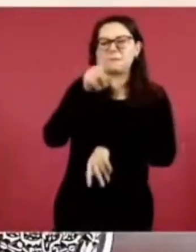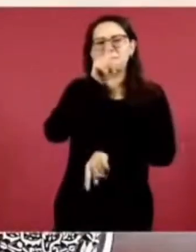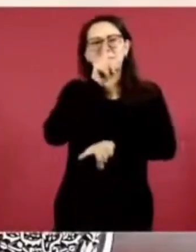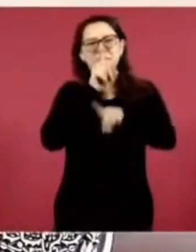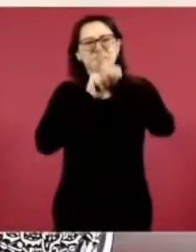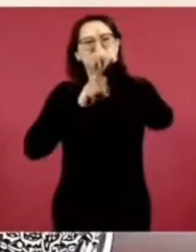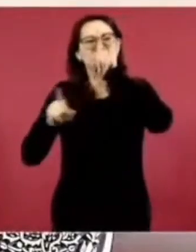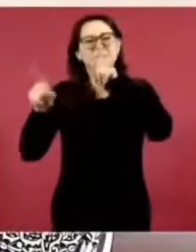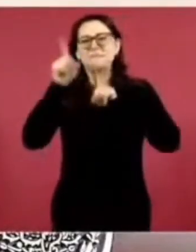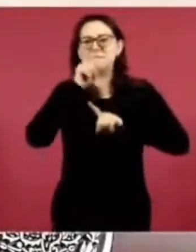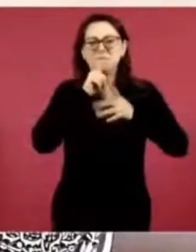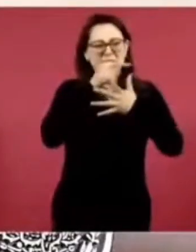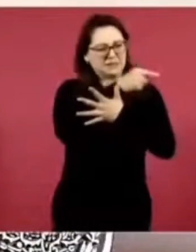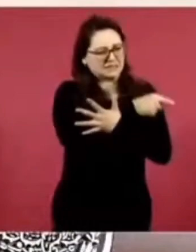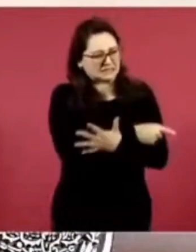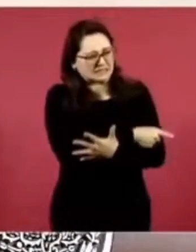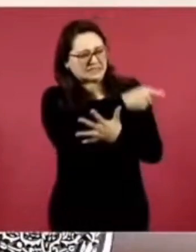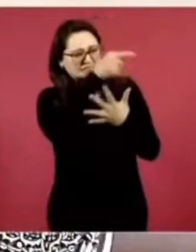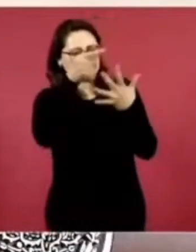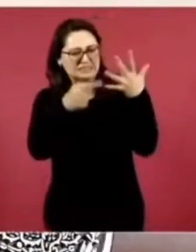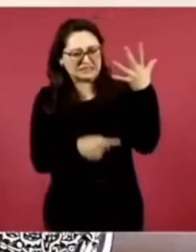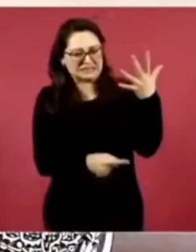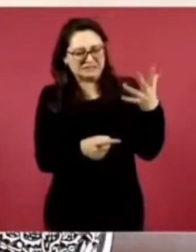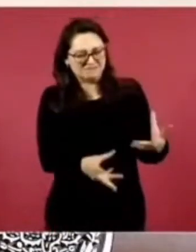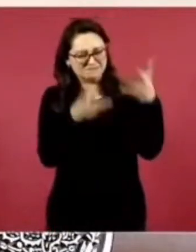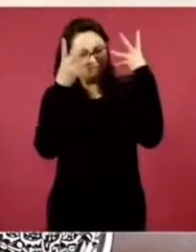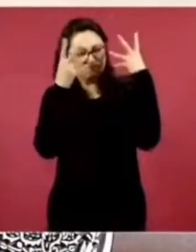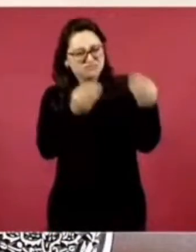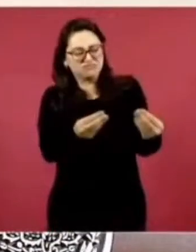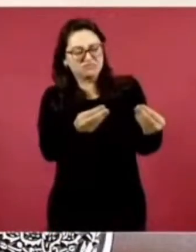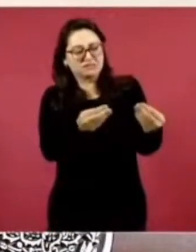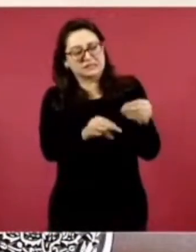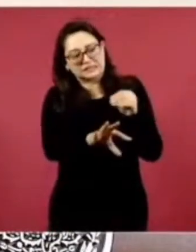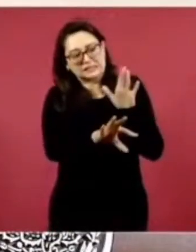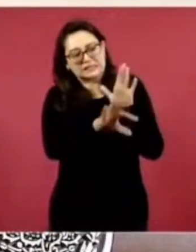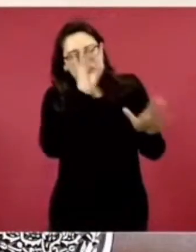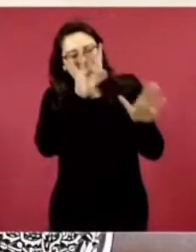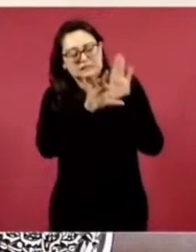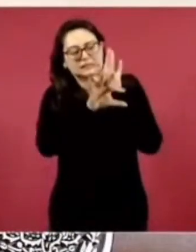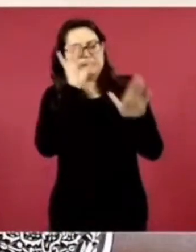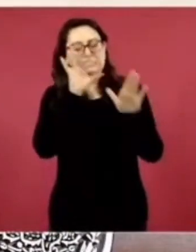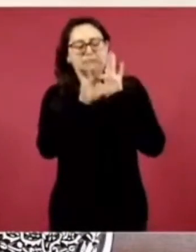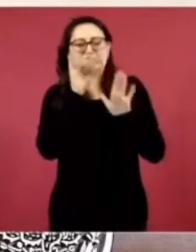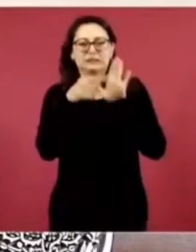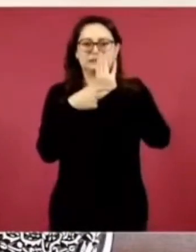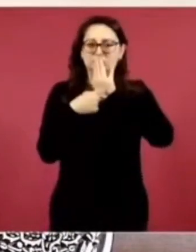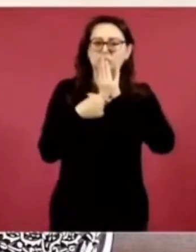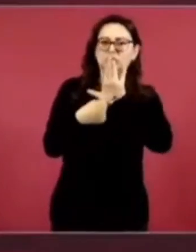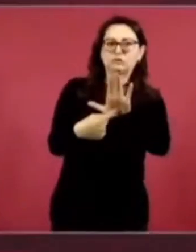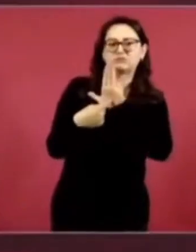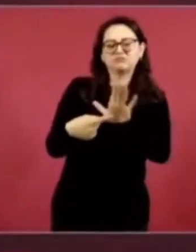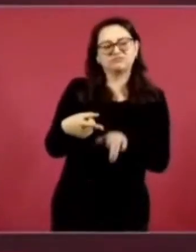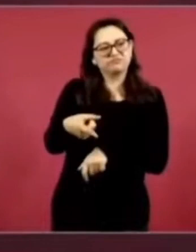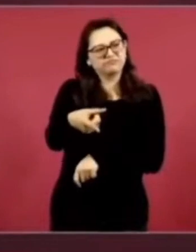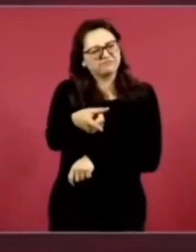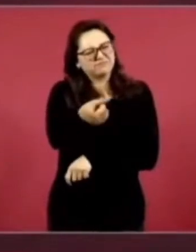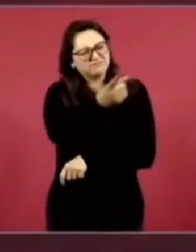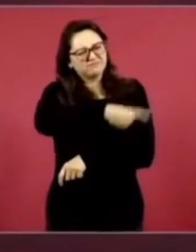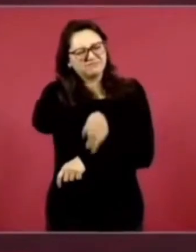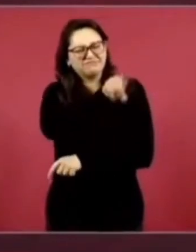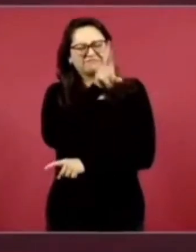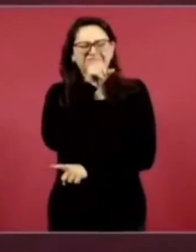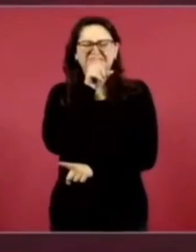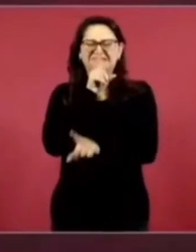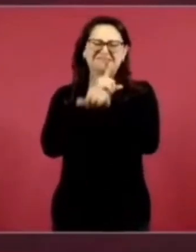semana pero es una síntesis no ya lo sabemos porque son muchas muchas